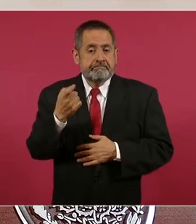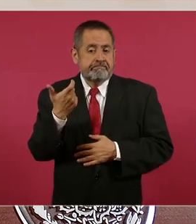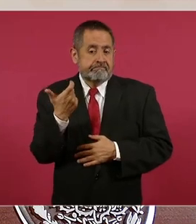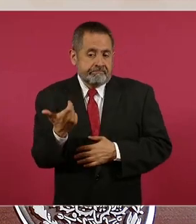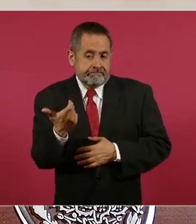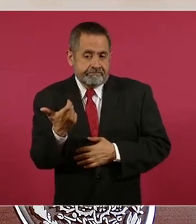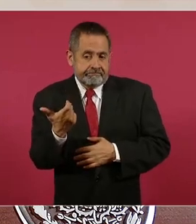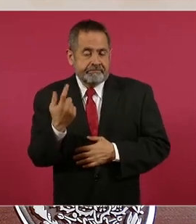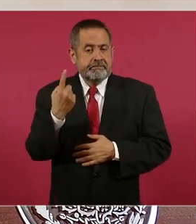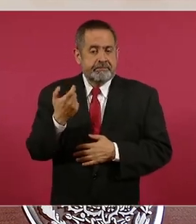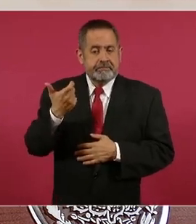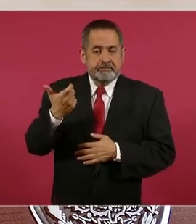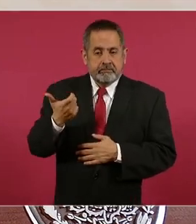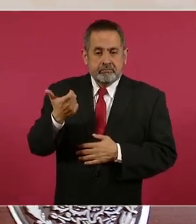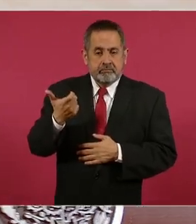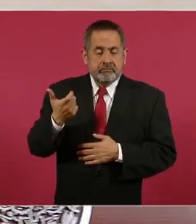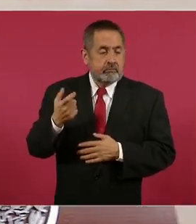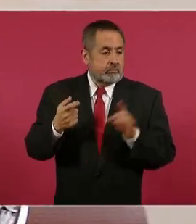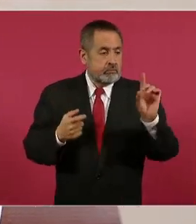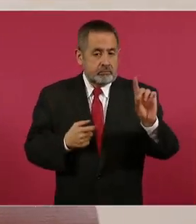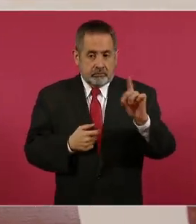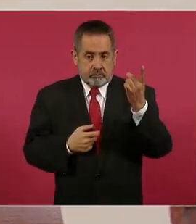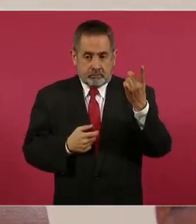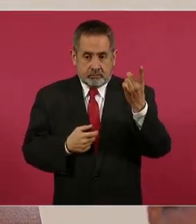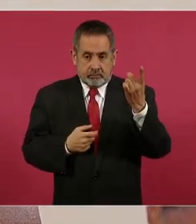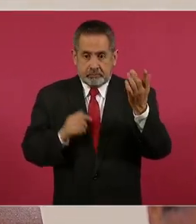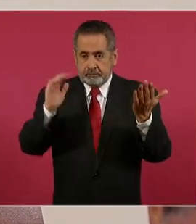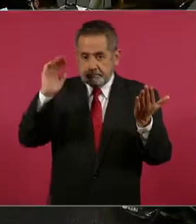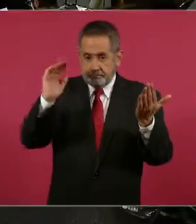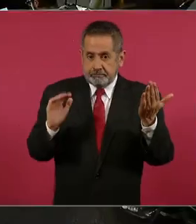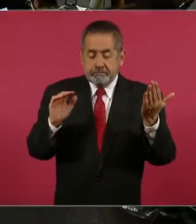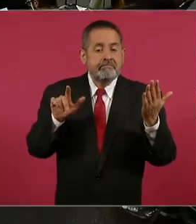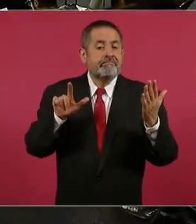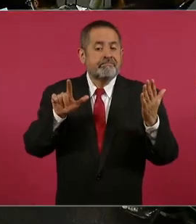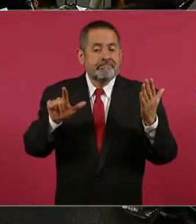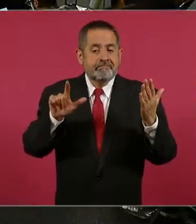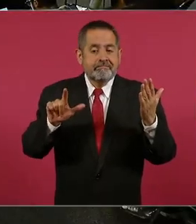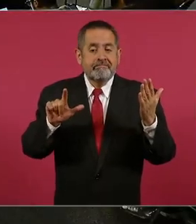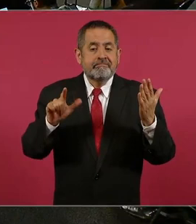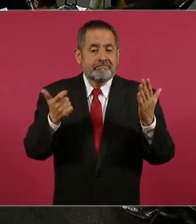el peso bajó de 17,